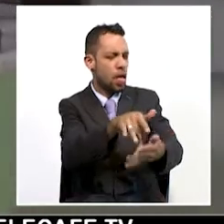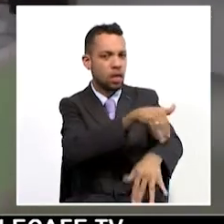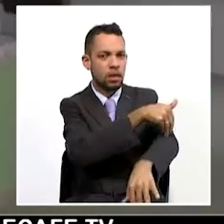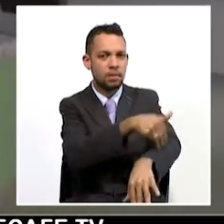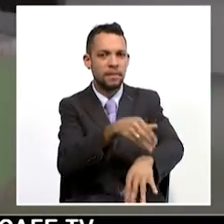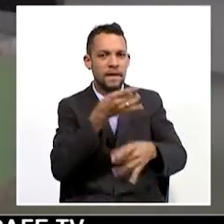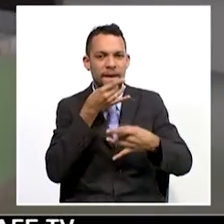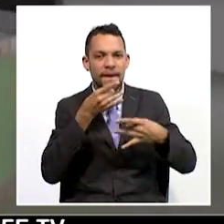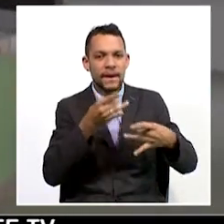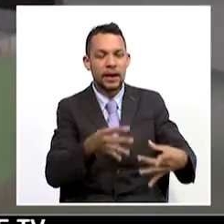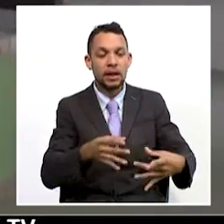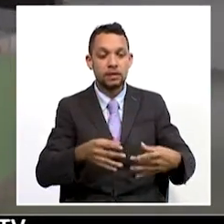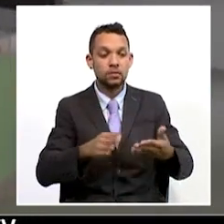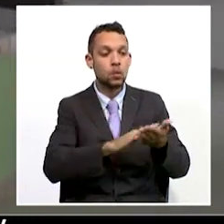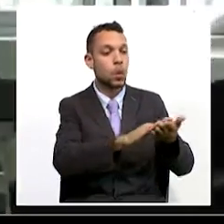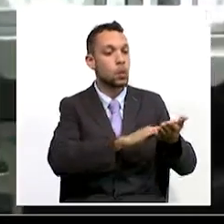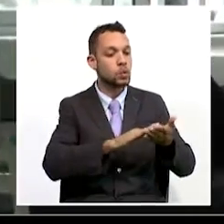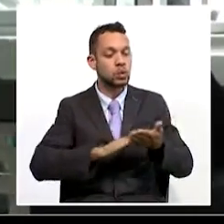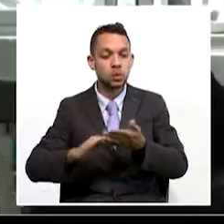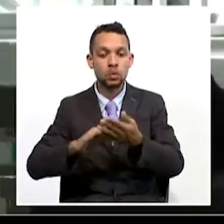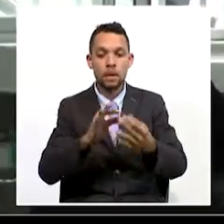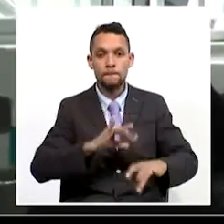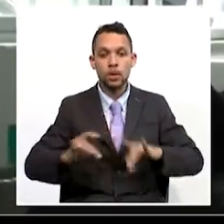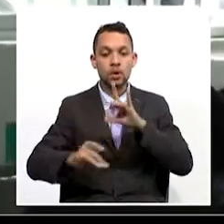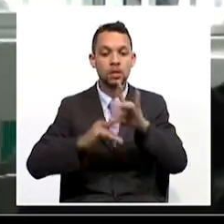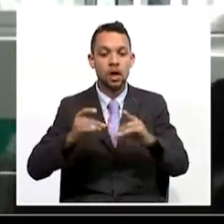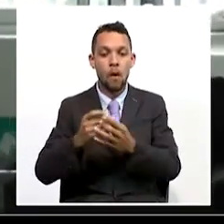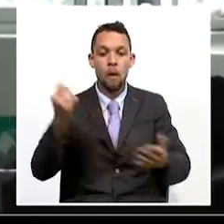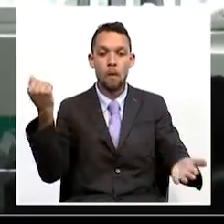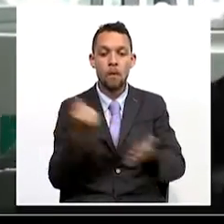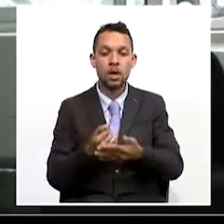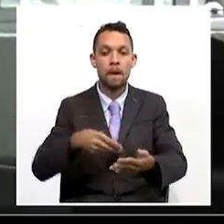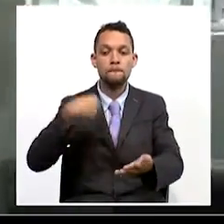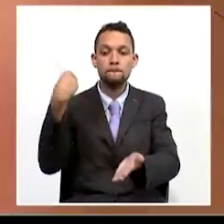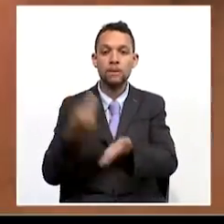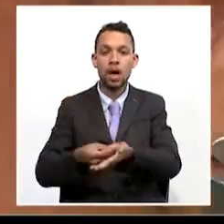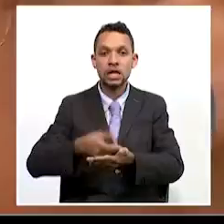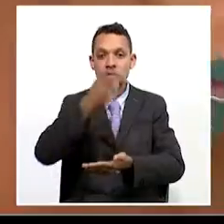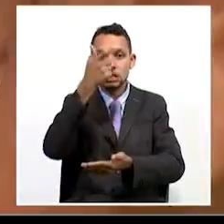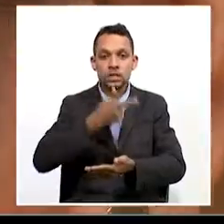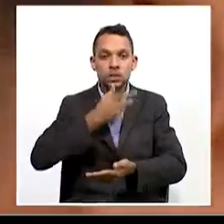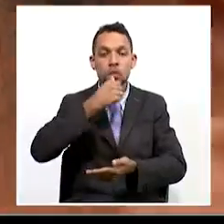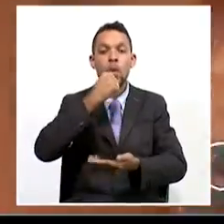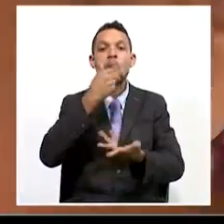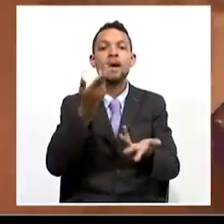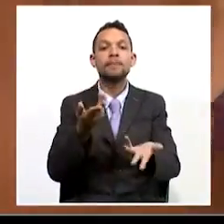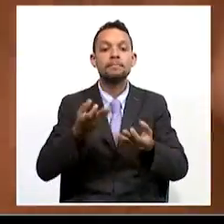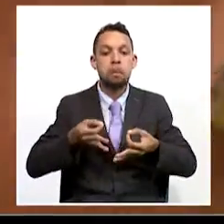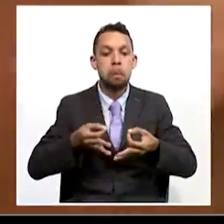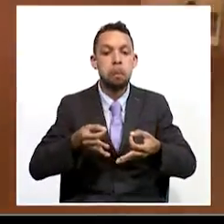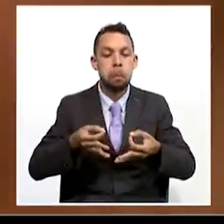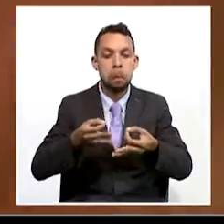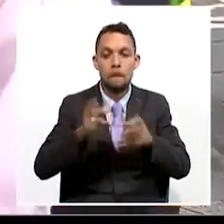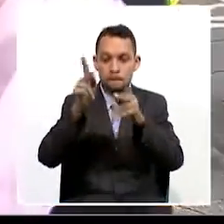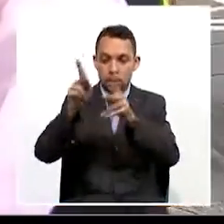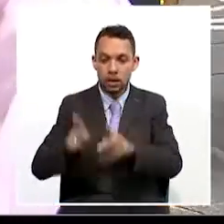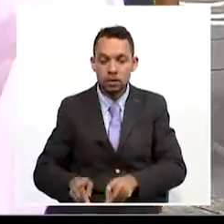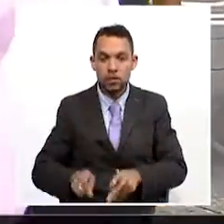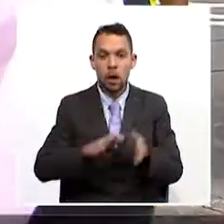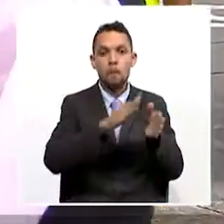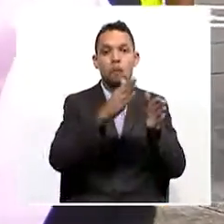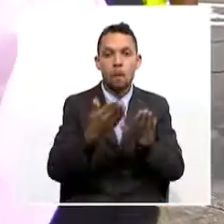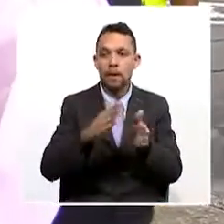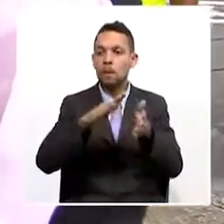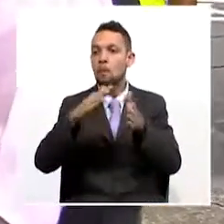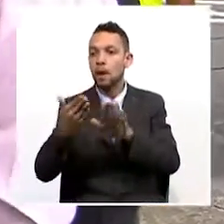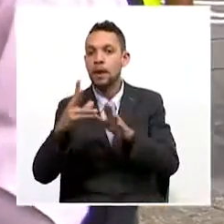de salud, pero nada se hace para obligar a cancelar sus compromisos. Y mientras tanto, los colombianos se mueren en muchas